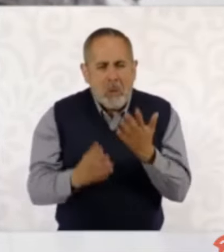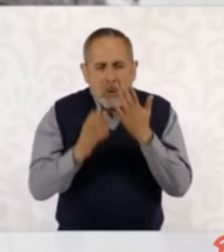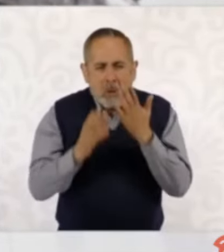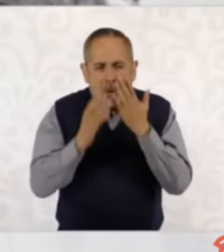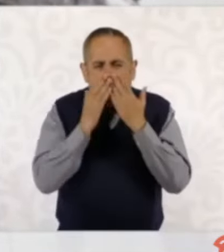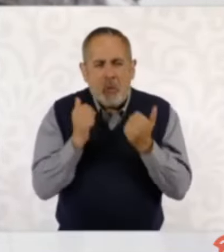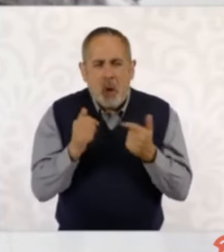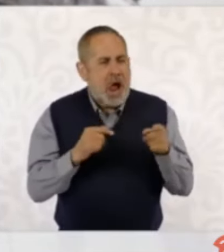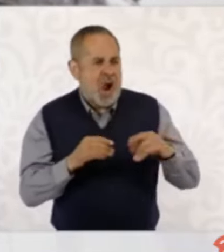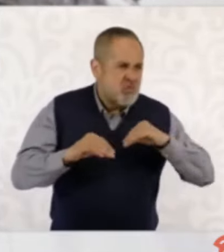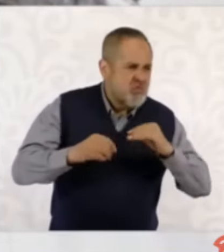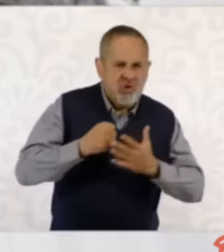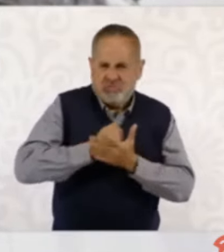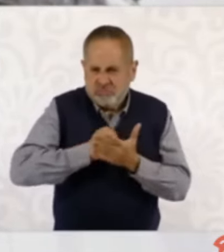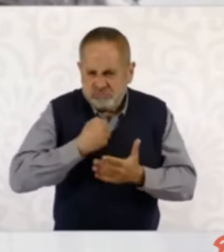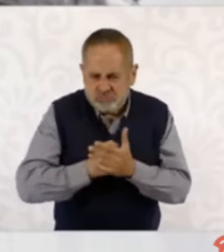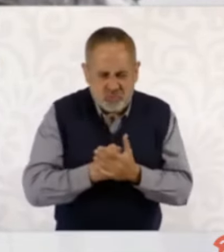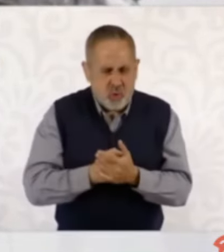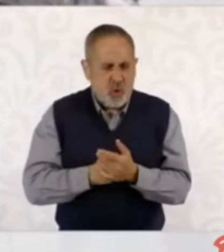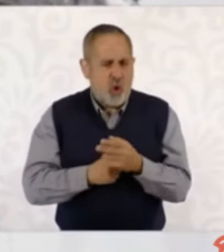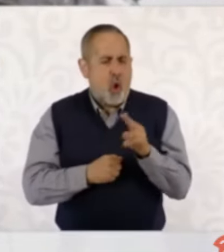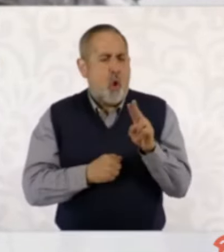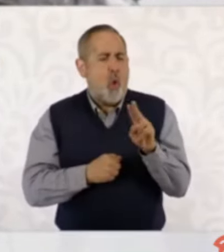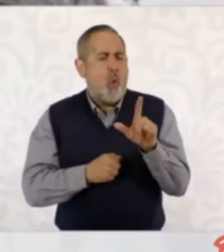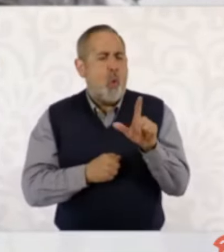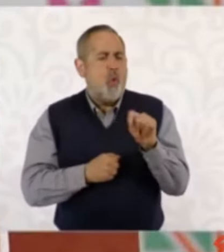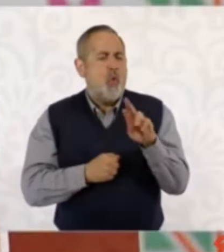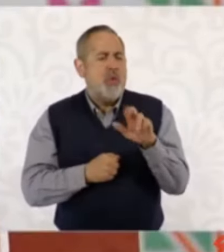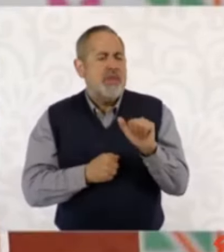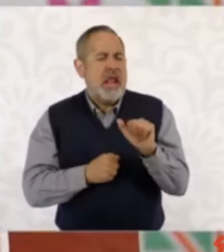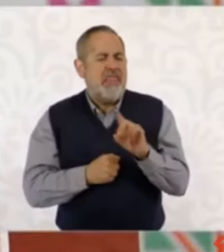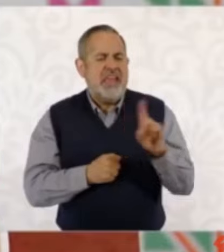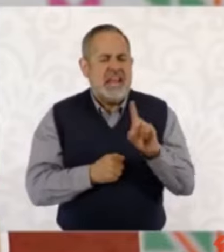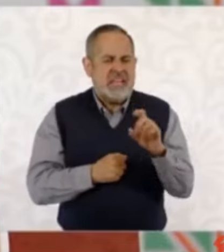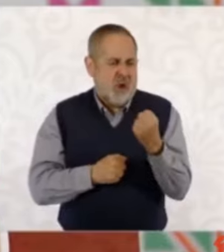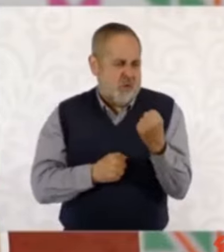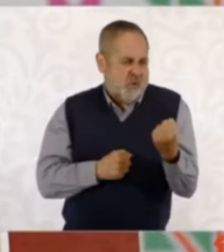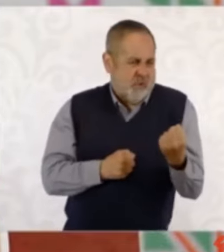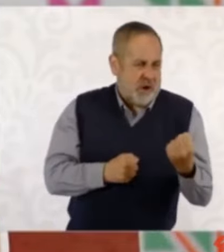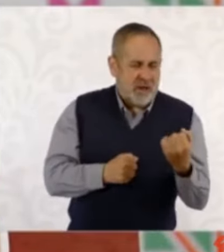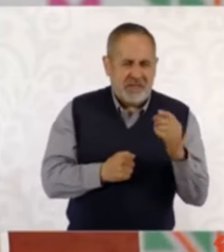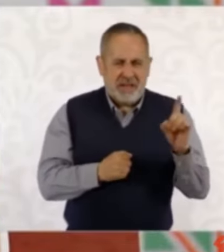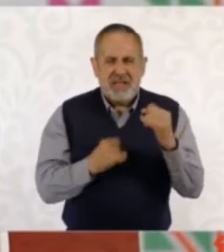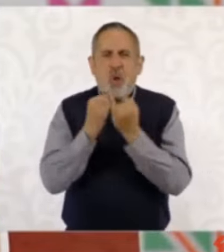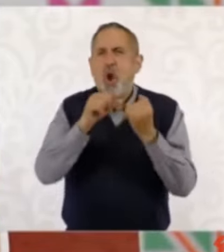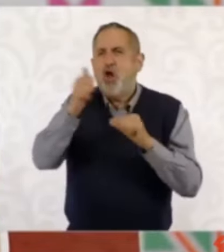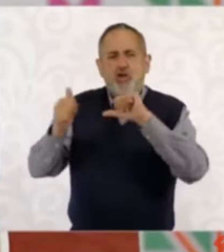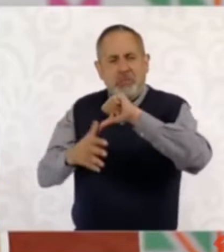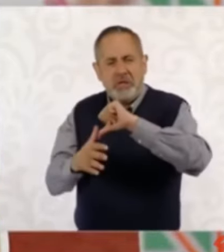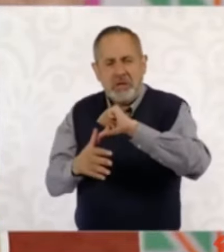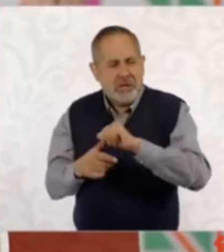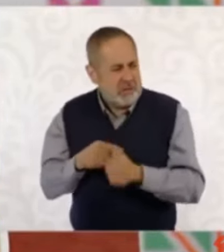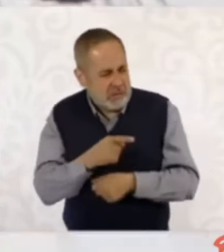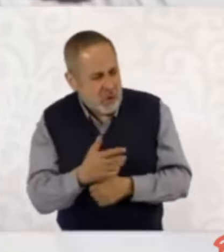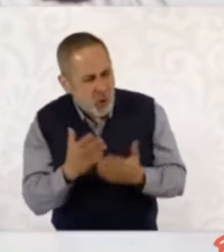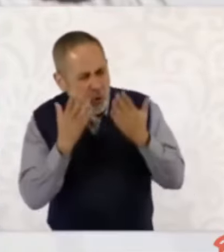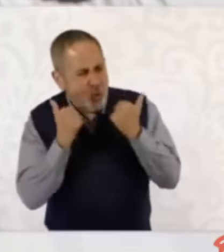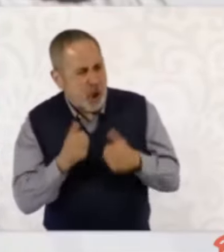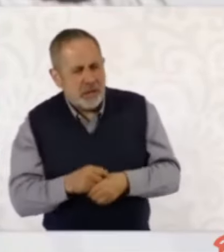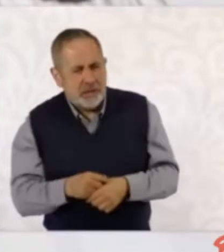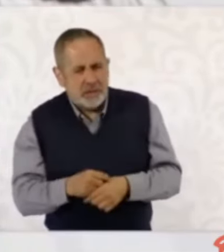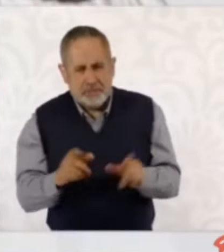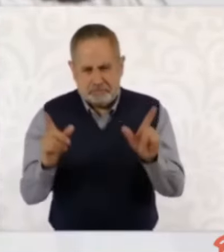un movimiento de ultraderecha en México, eso no existe, como en otros países de América Latina. Paréntesis